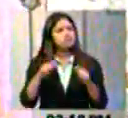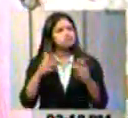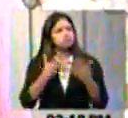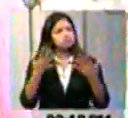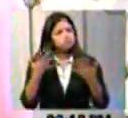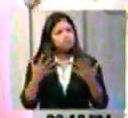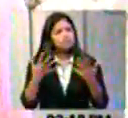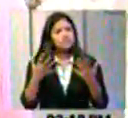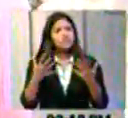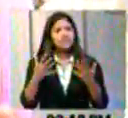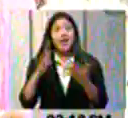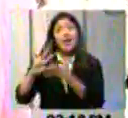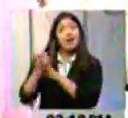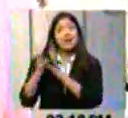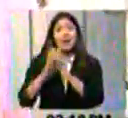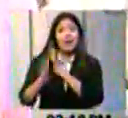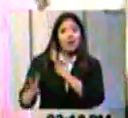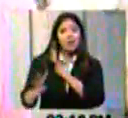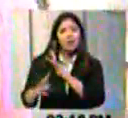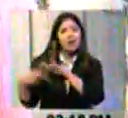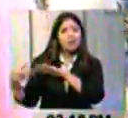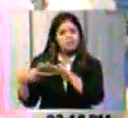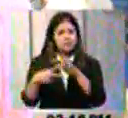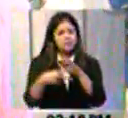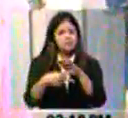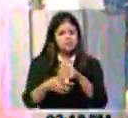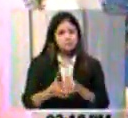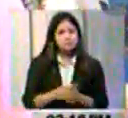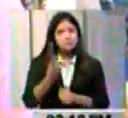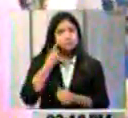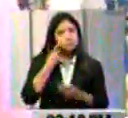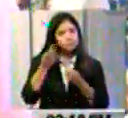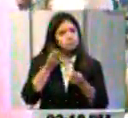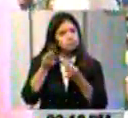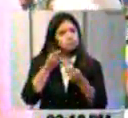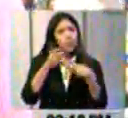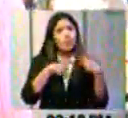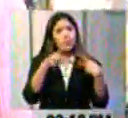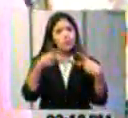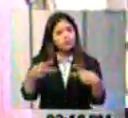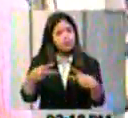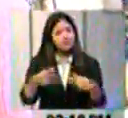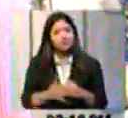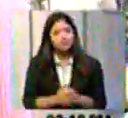precisamente de vencer las colas y el bachaqueo. Será monitoreado todo el proceso en este sistema popular.